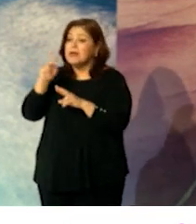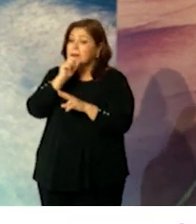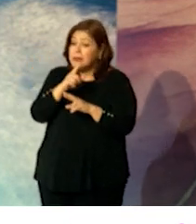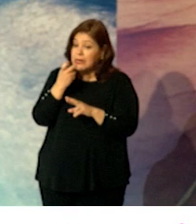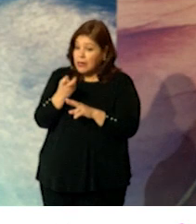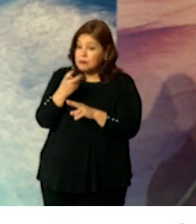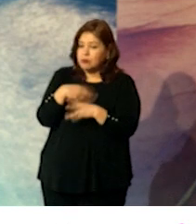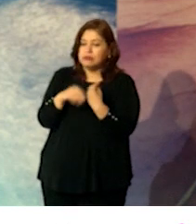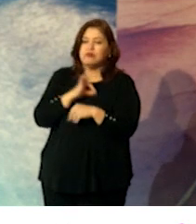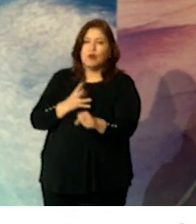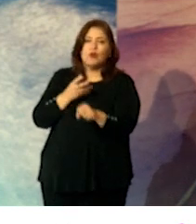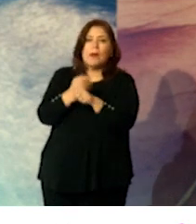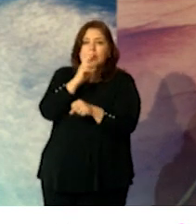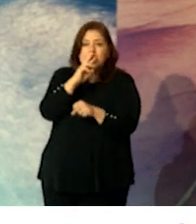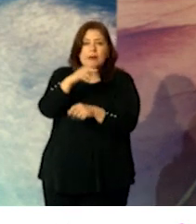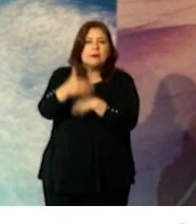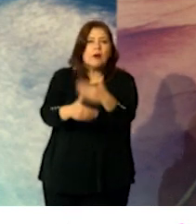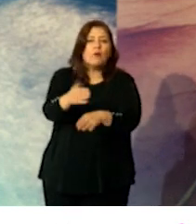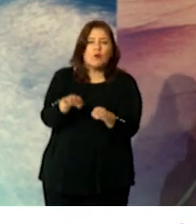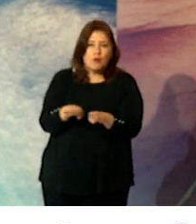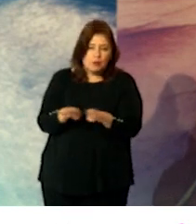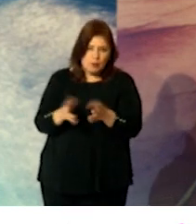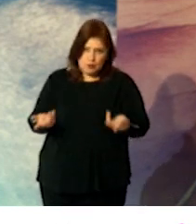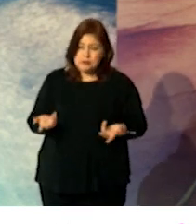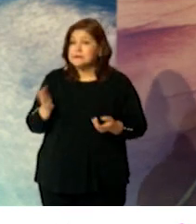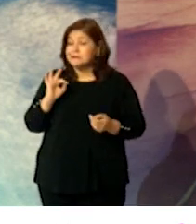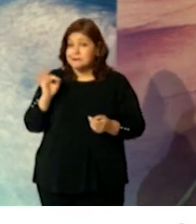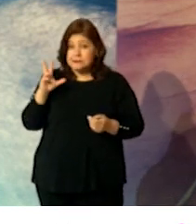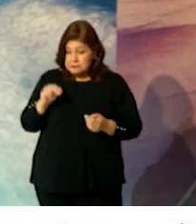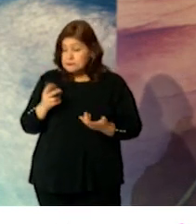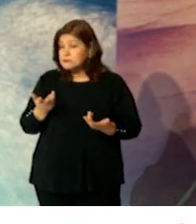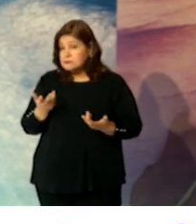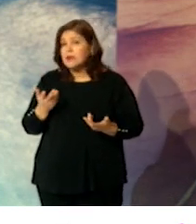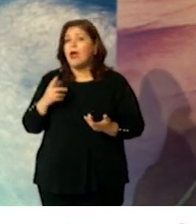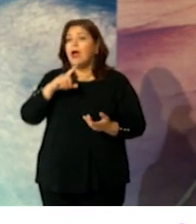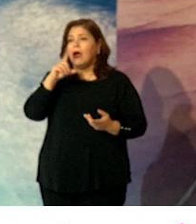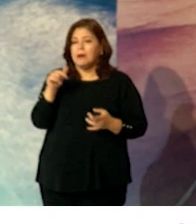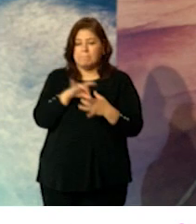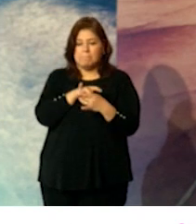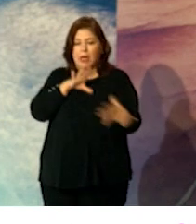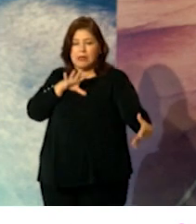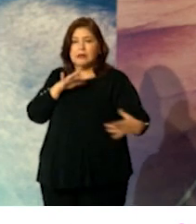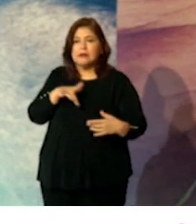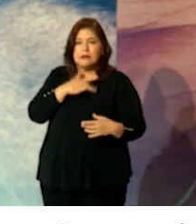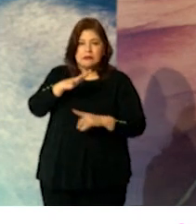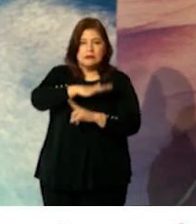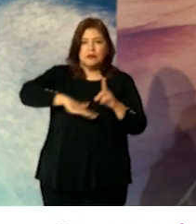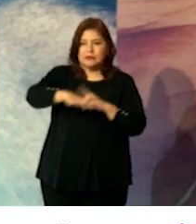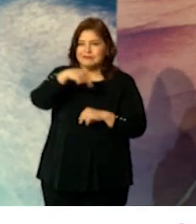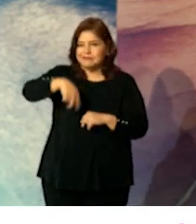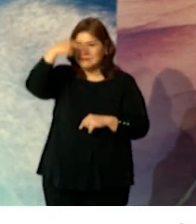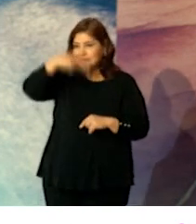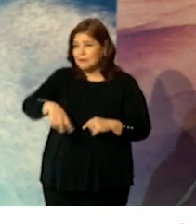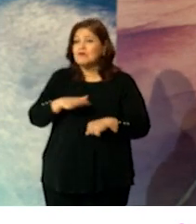esos modos de vida. Porque si no, creo que justo viene esta parte de la desvinculación social que existe en